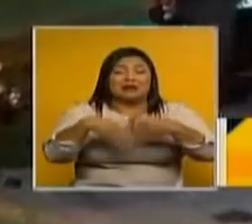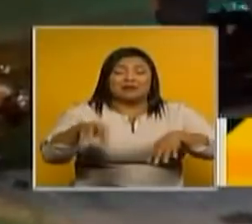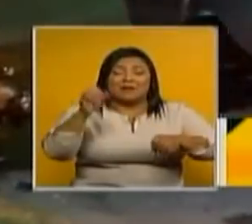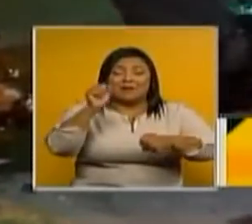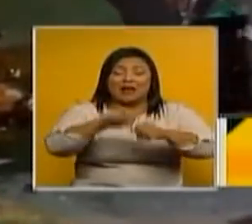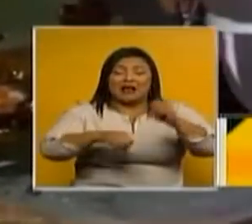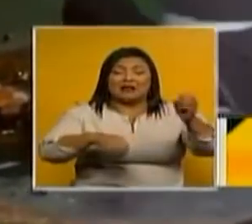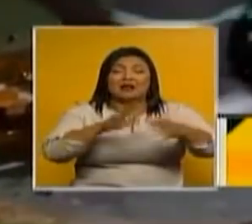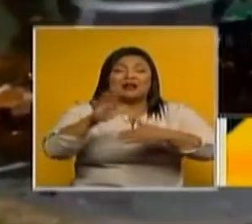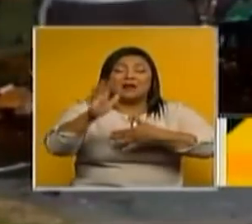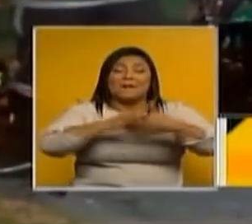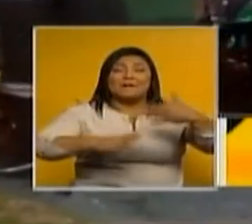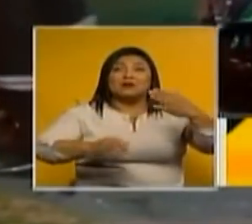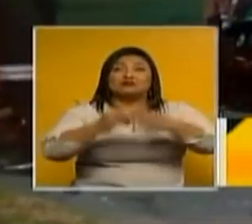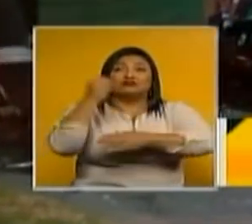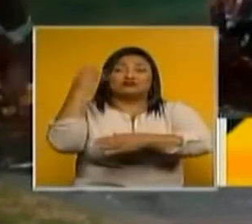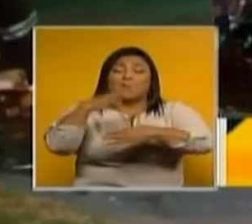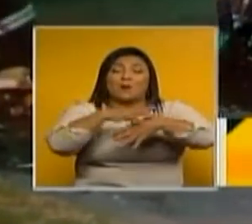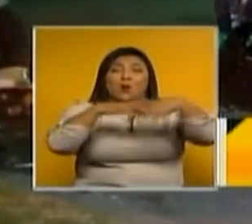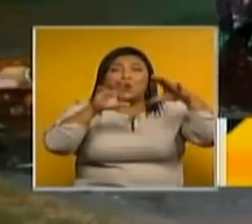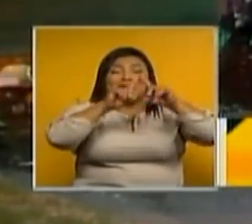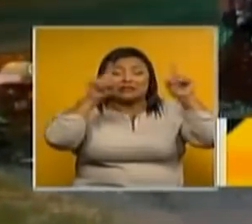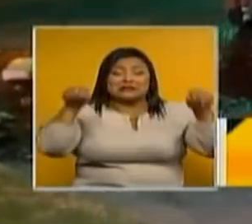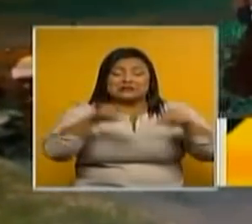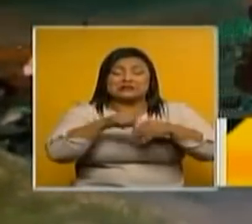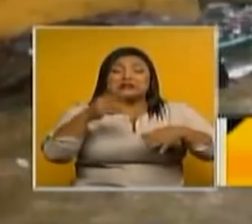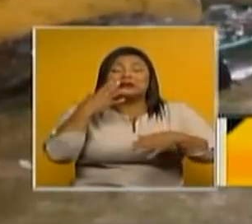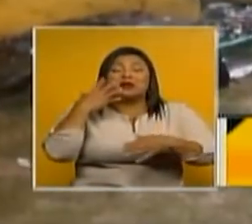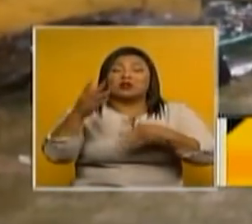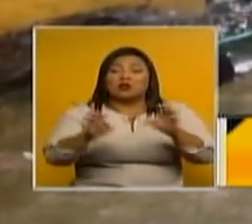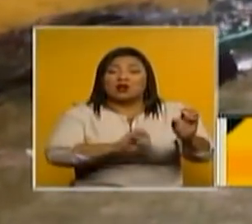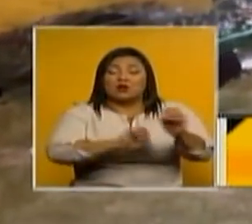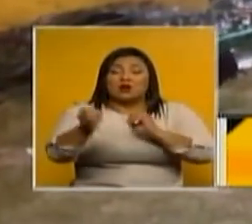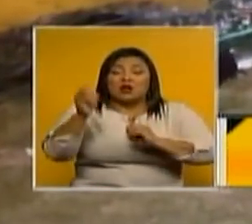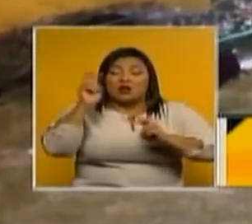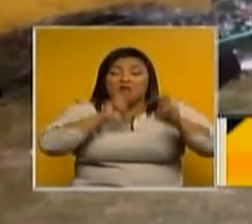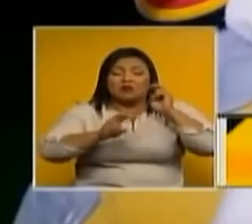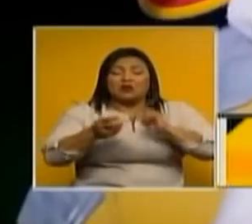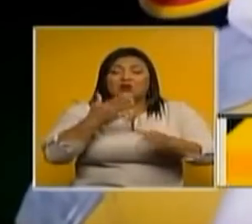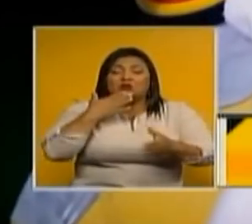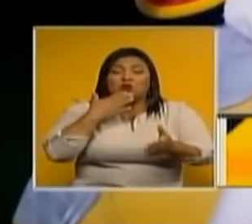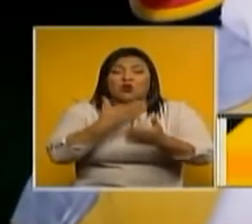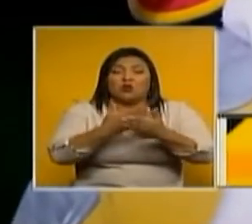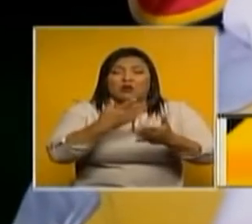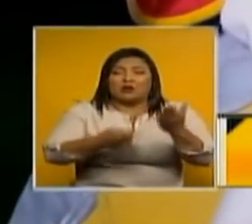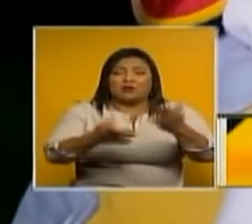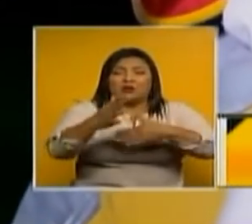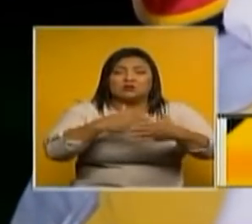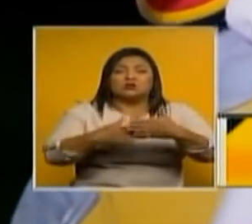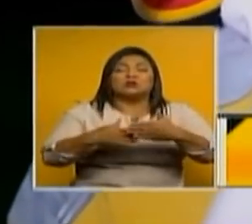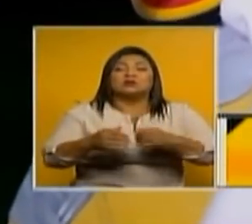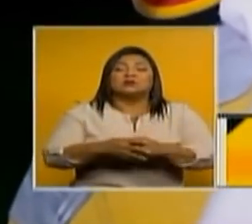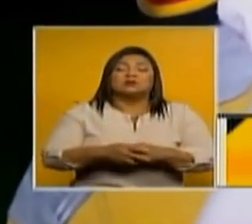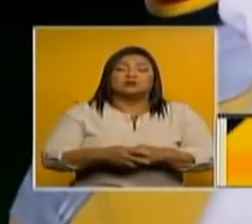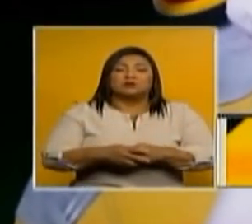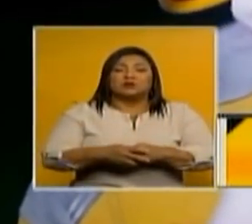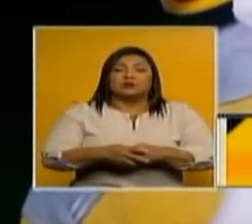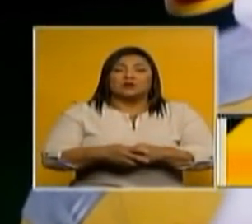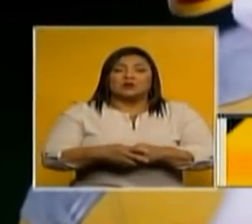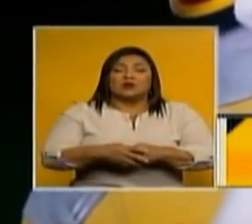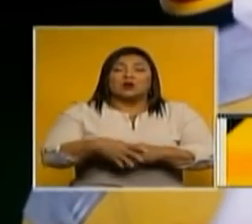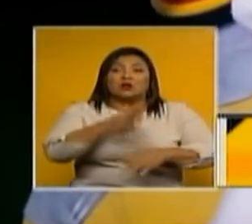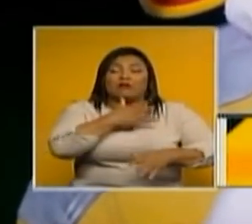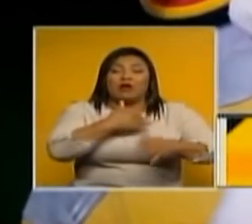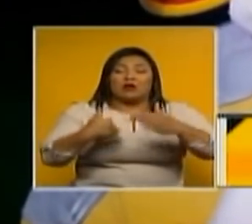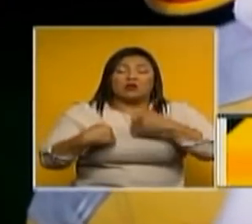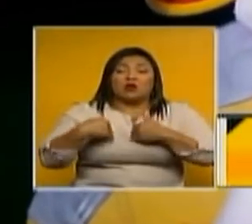con la base de una estructura publicitaria. Los organismos competentes investigan lo ocurrido. Con fracturas, por lo que acudió